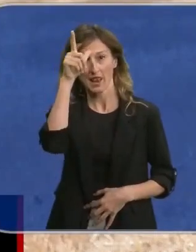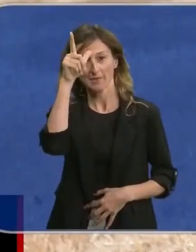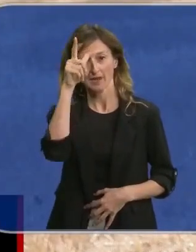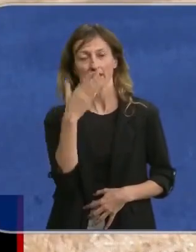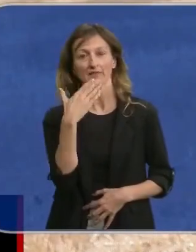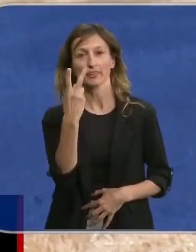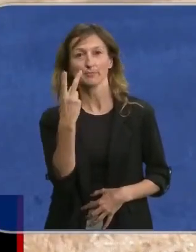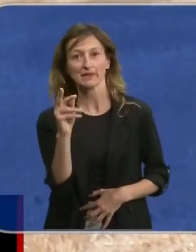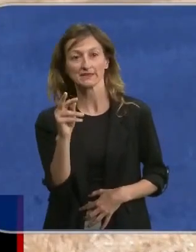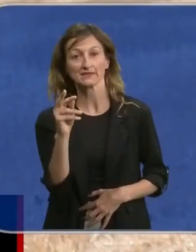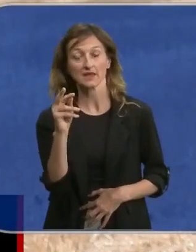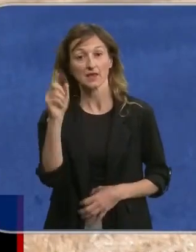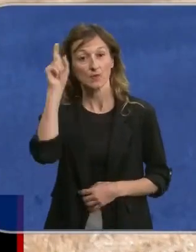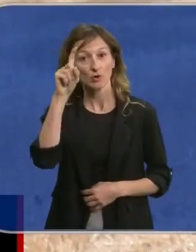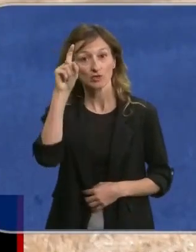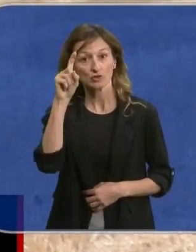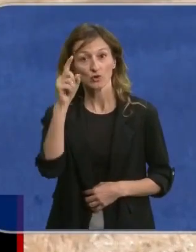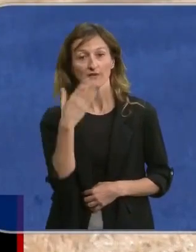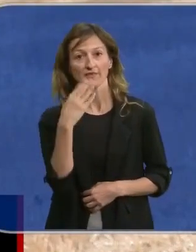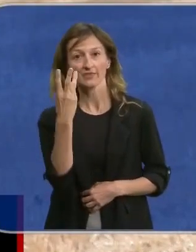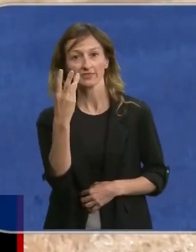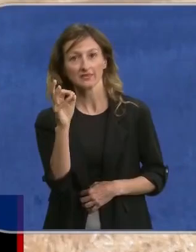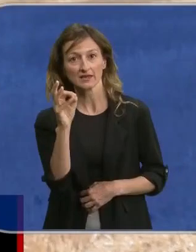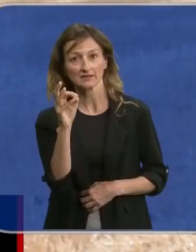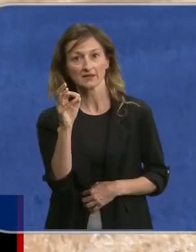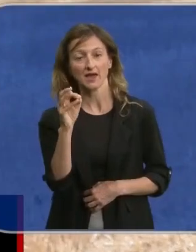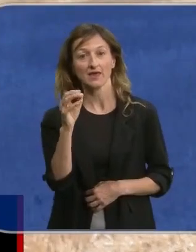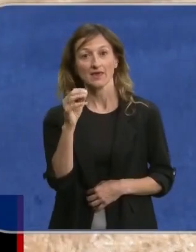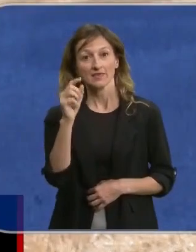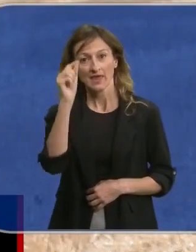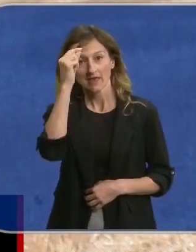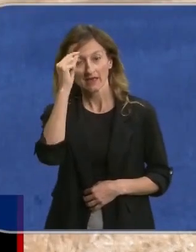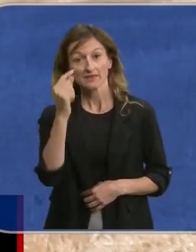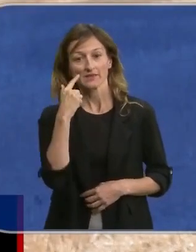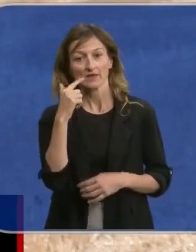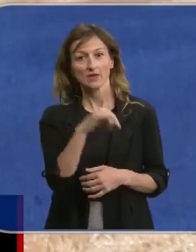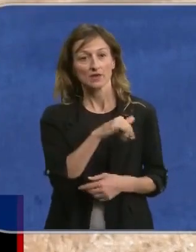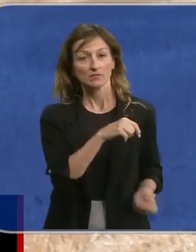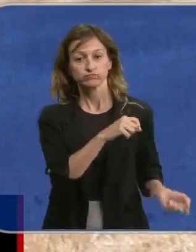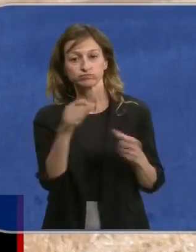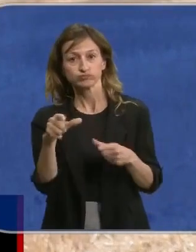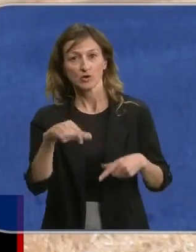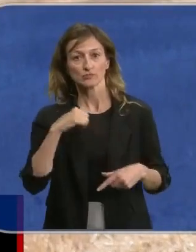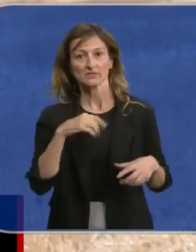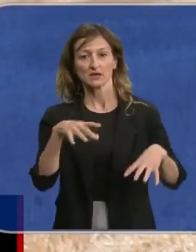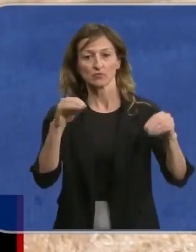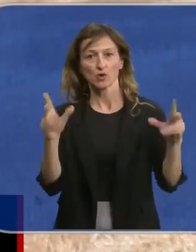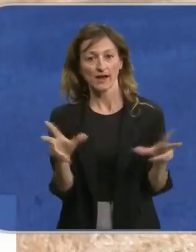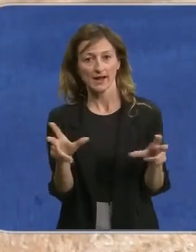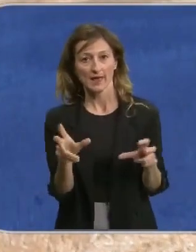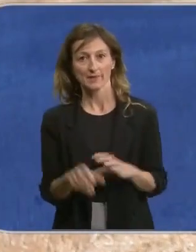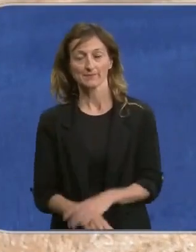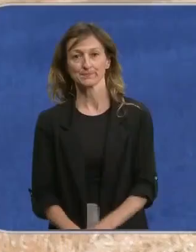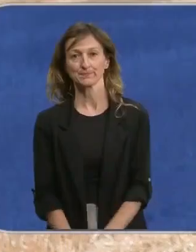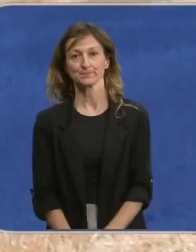20 años el instructor de vuelo de unos 30 años y de bangladesh ha sido trasladado hasta el hospital de Burgos en estado grave enseguida se